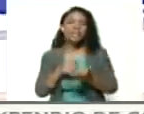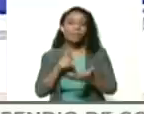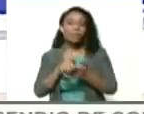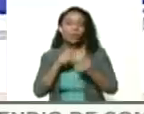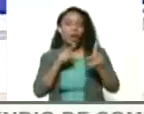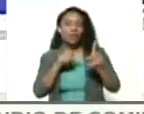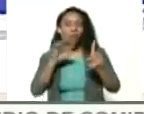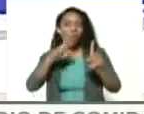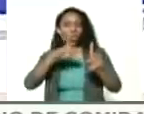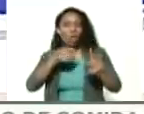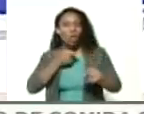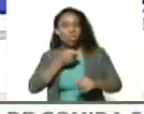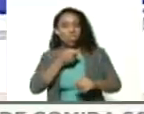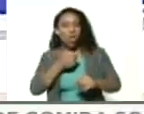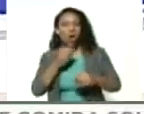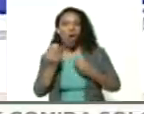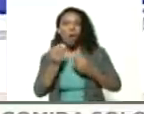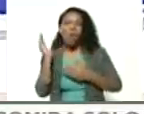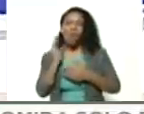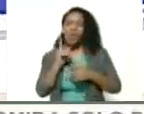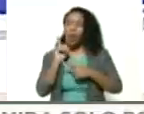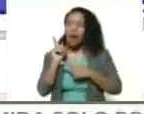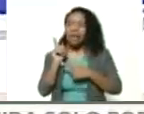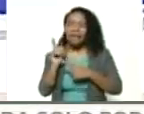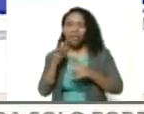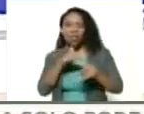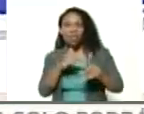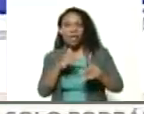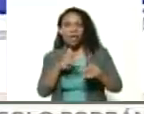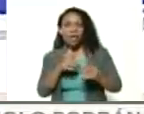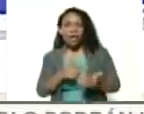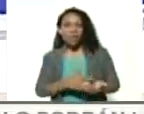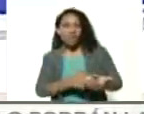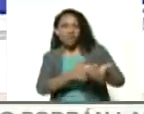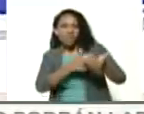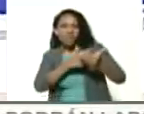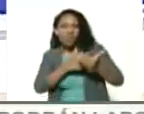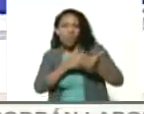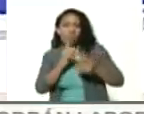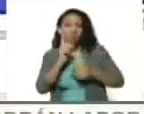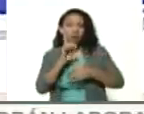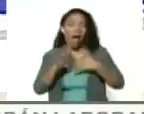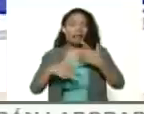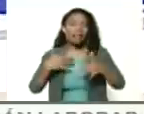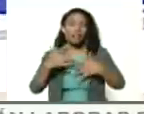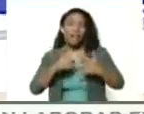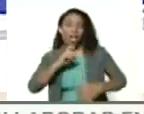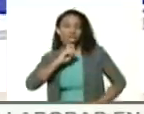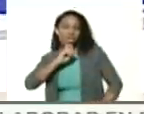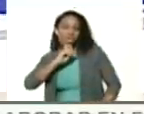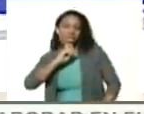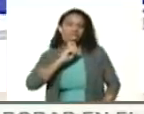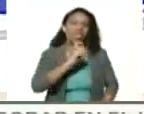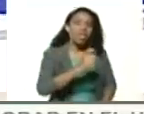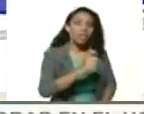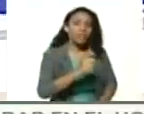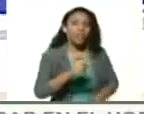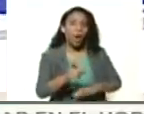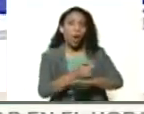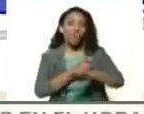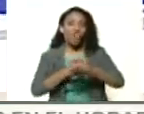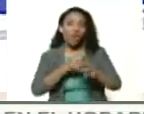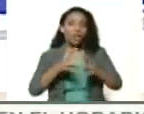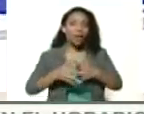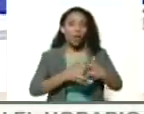conspiración? ¿Cómo vino toda la conspiración armada como un acto de venganza del gobierno de